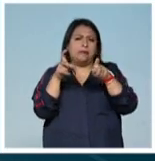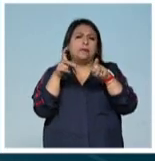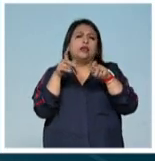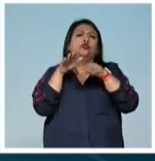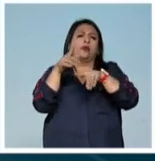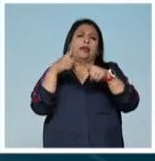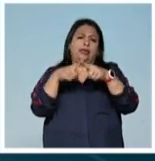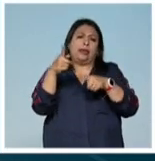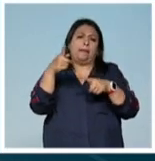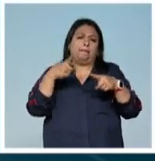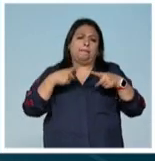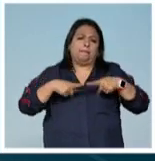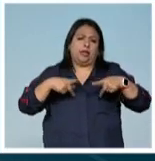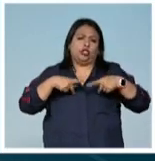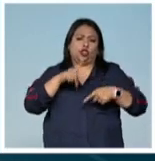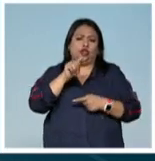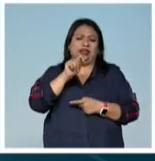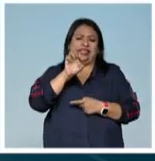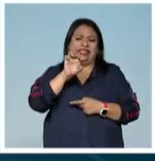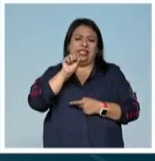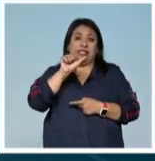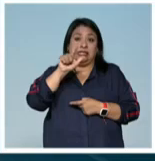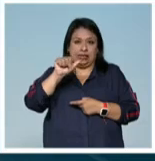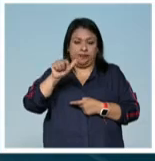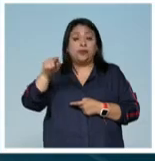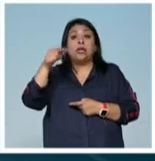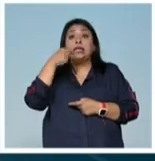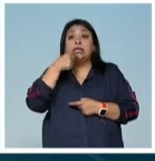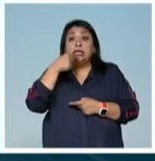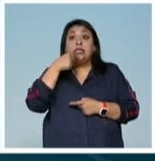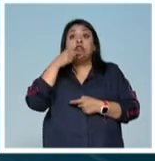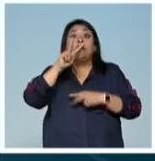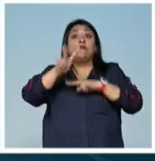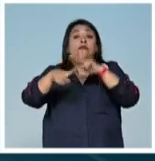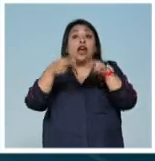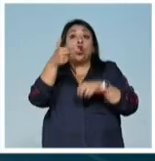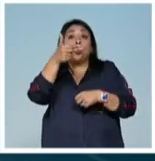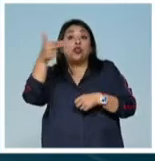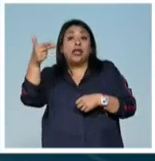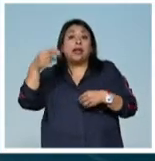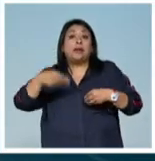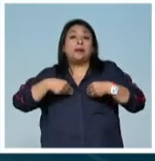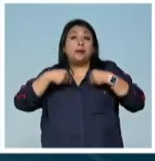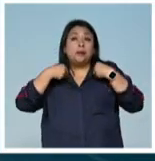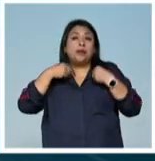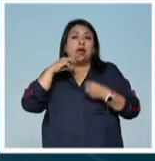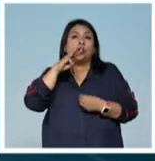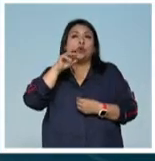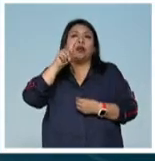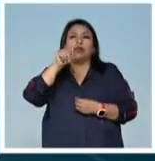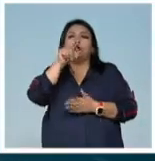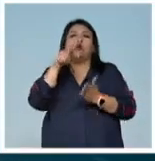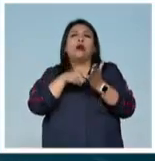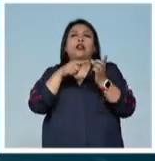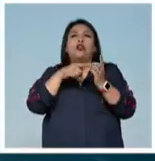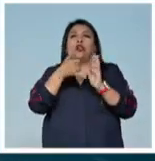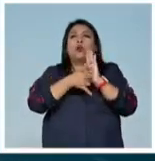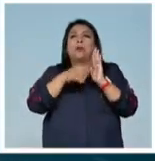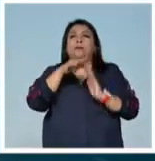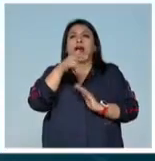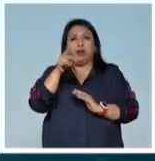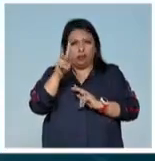Tesla. Y entonces este niño, en un viaje fantástico, va al hotel donde vivía la Waldorf Astoria, en Nueva York, en Manhattan, va